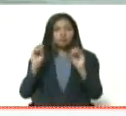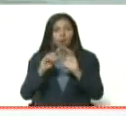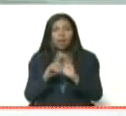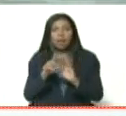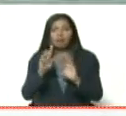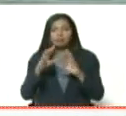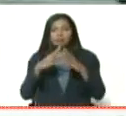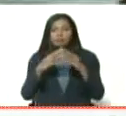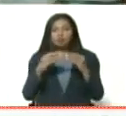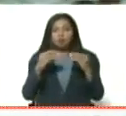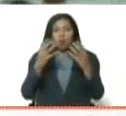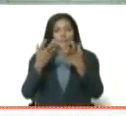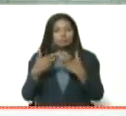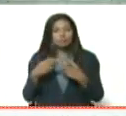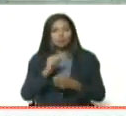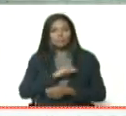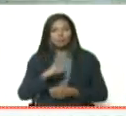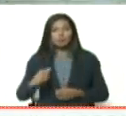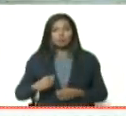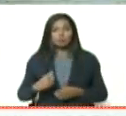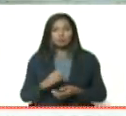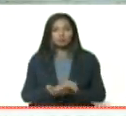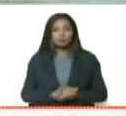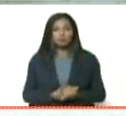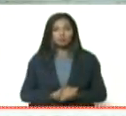todos los empresarios privados.